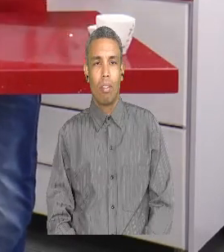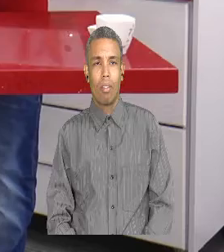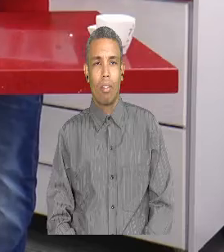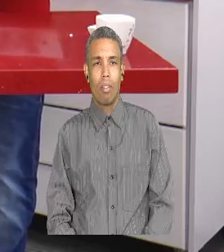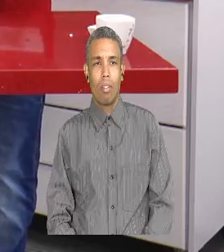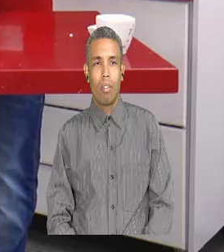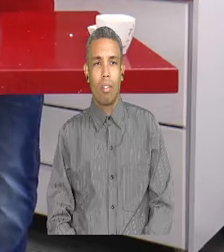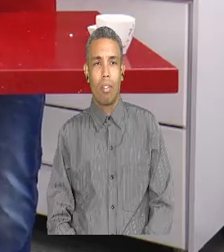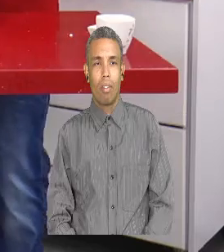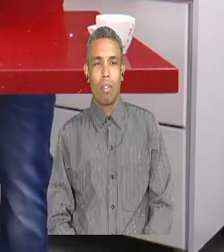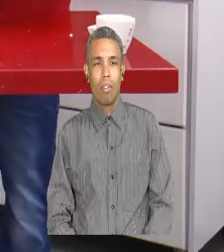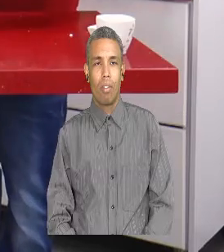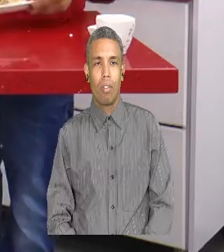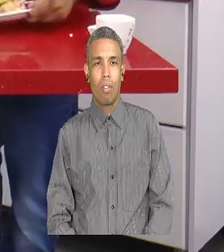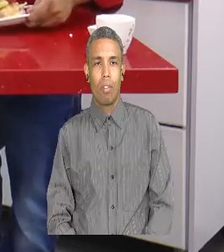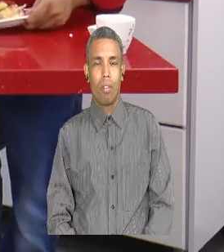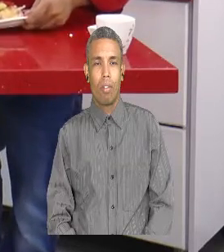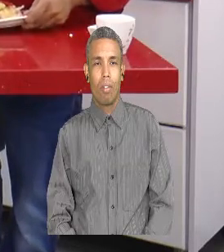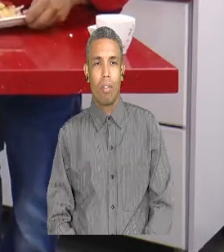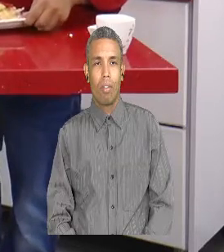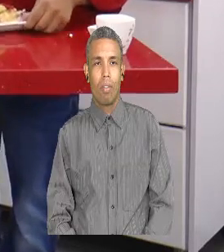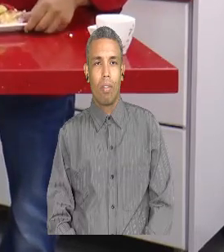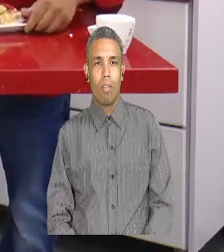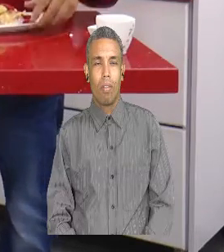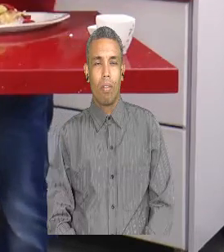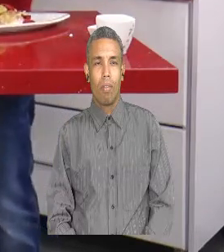Gracias. A ver, eso.